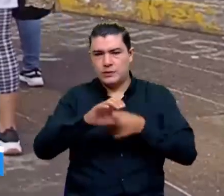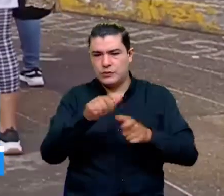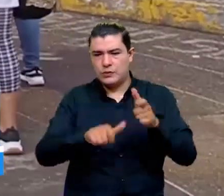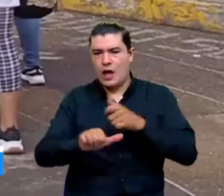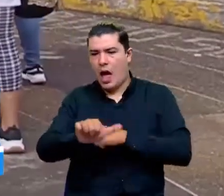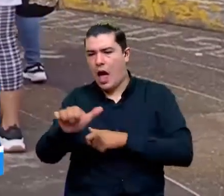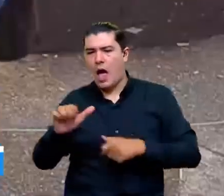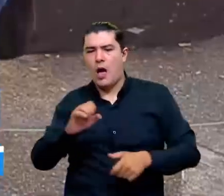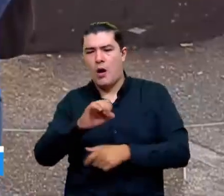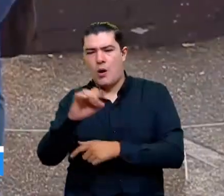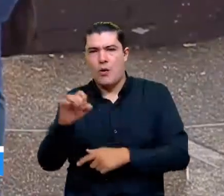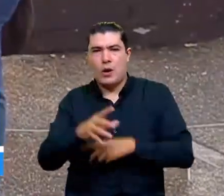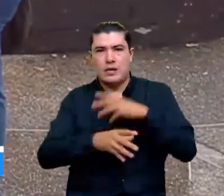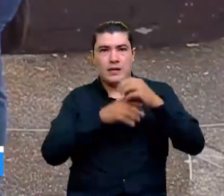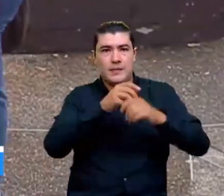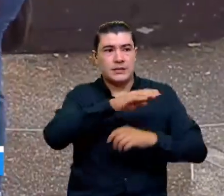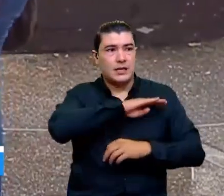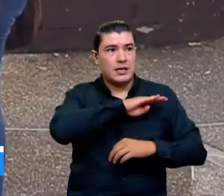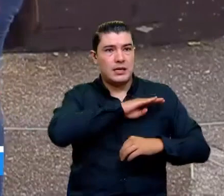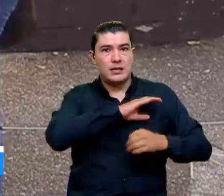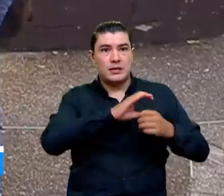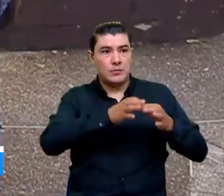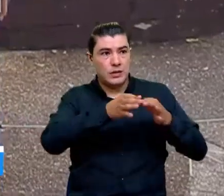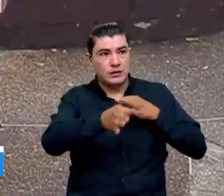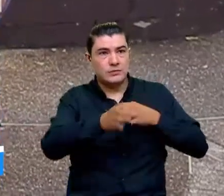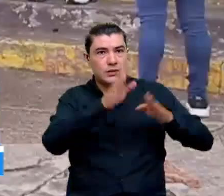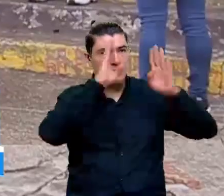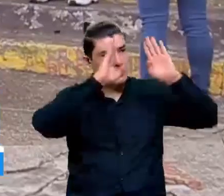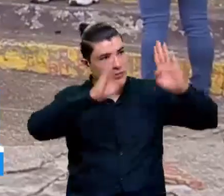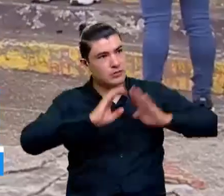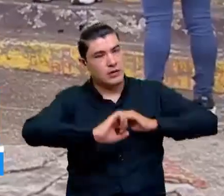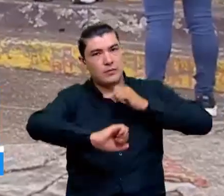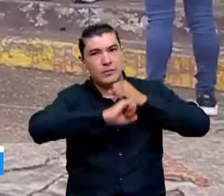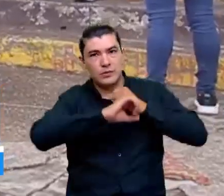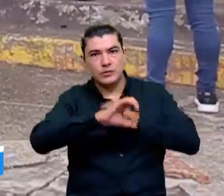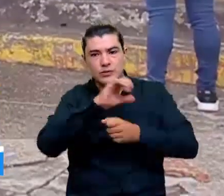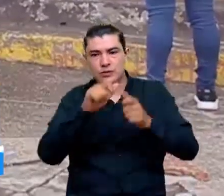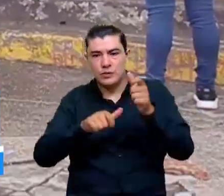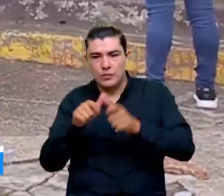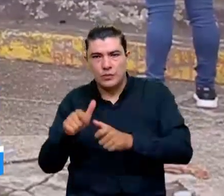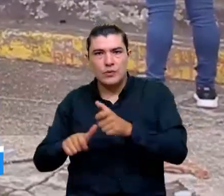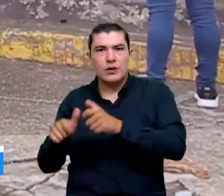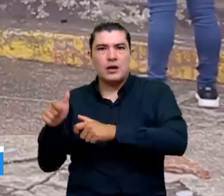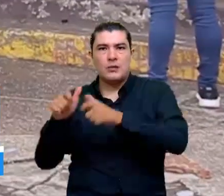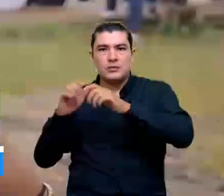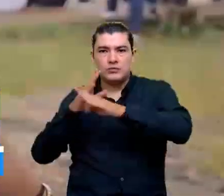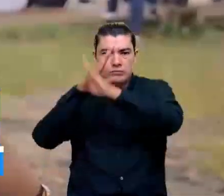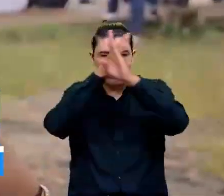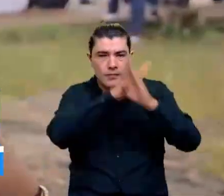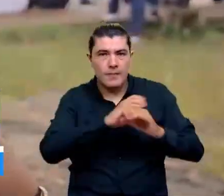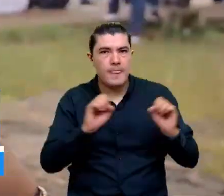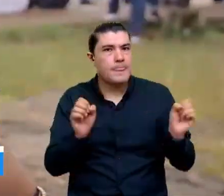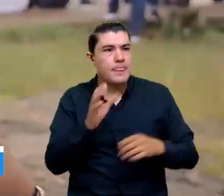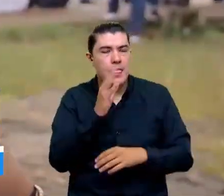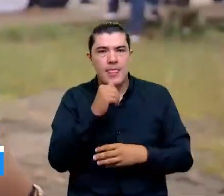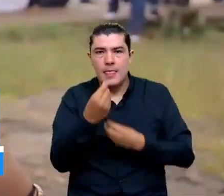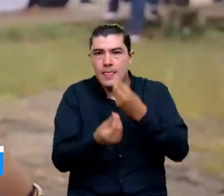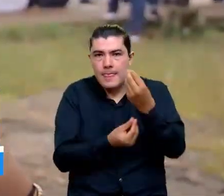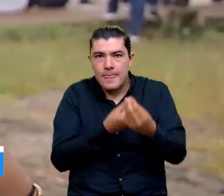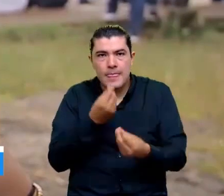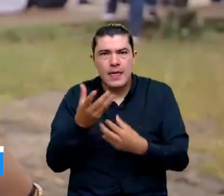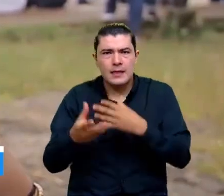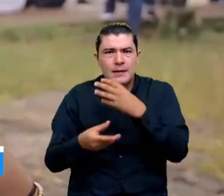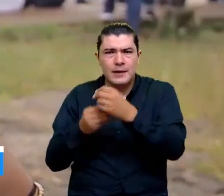alcalde municipal, quien no ha hecho nada frente al tema de la seguridad ciudadana y por el contrario descuidan los frentes que tienen que